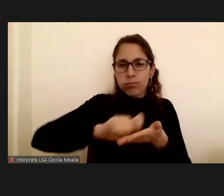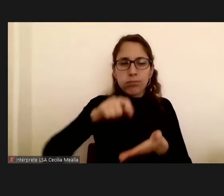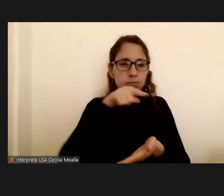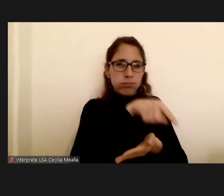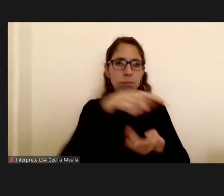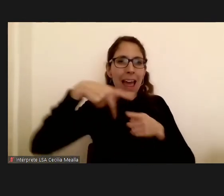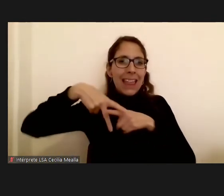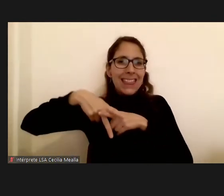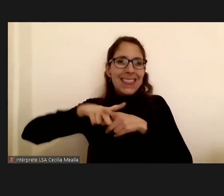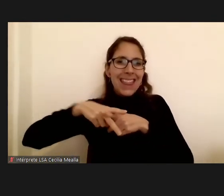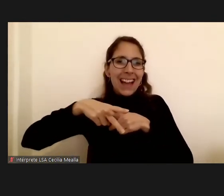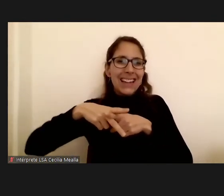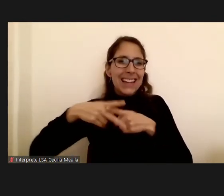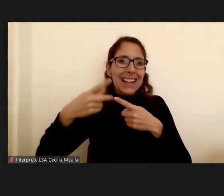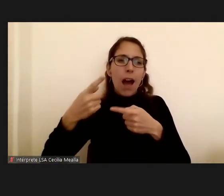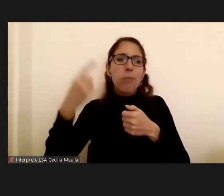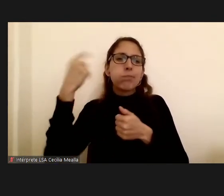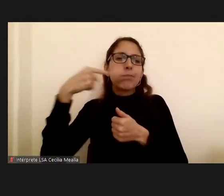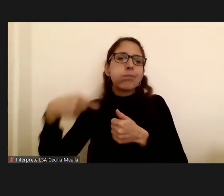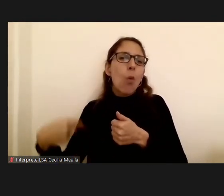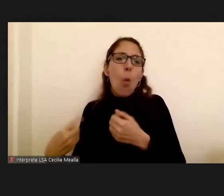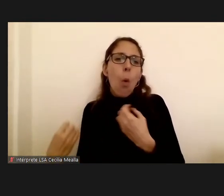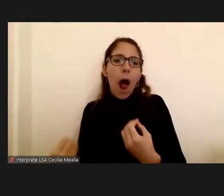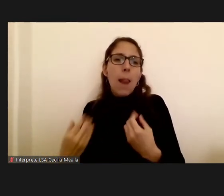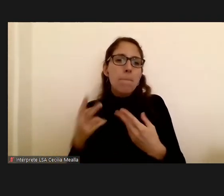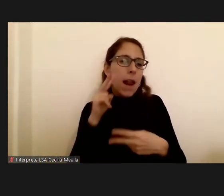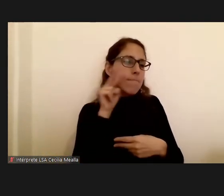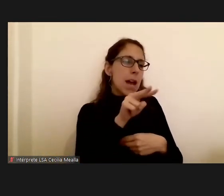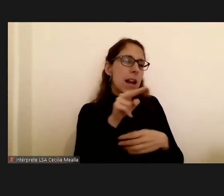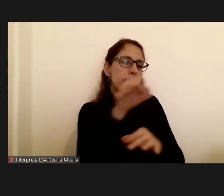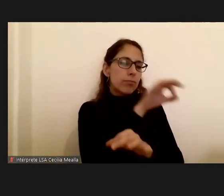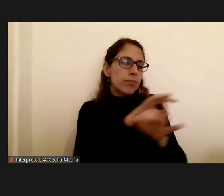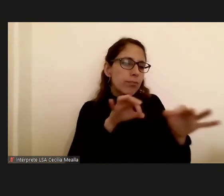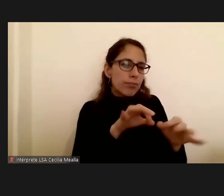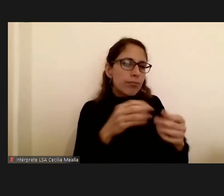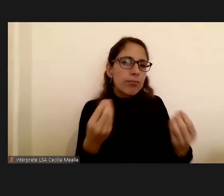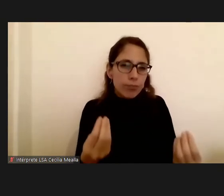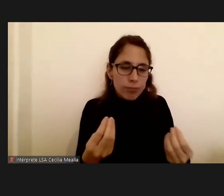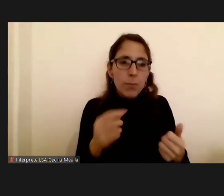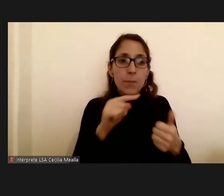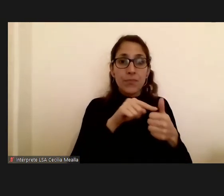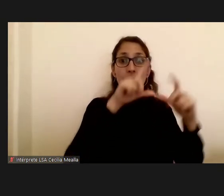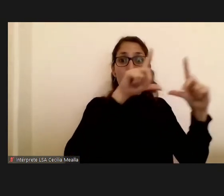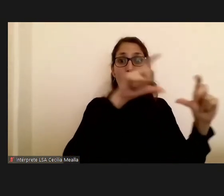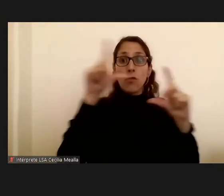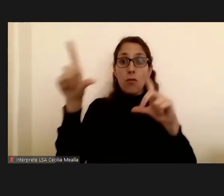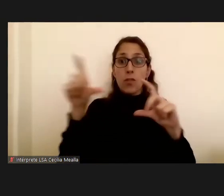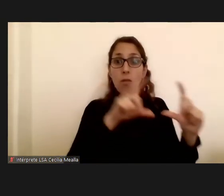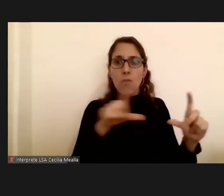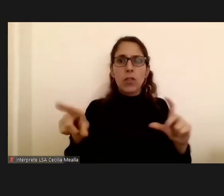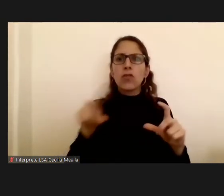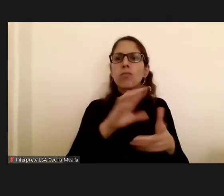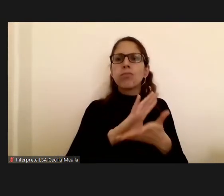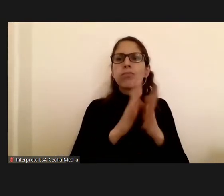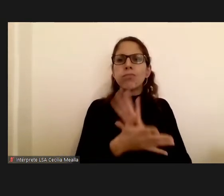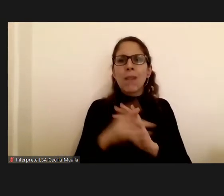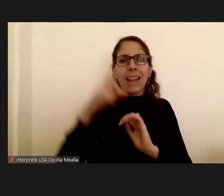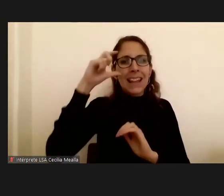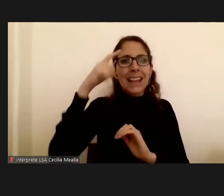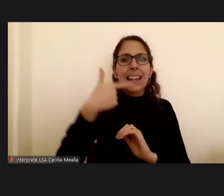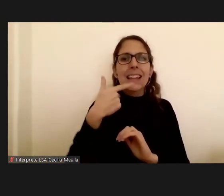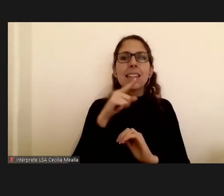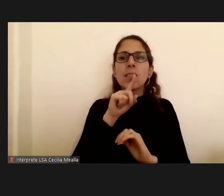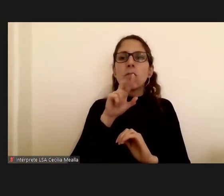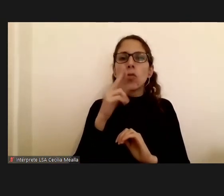las estructuras en cada caso, indicar en cada fotografía qué estructura se evidencia,